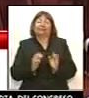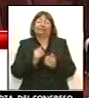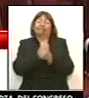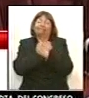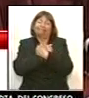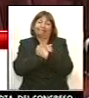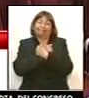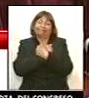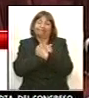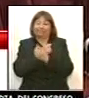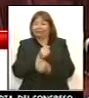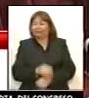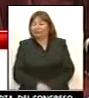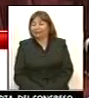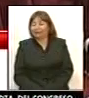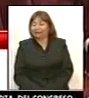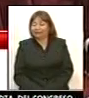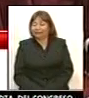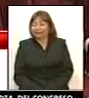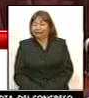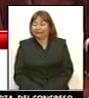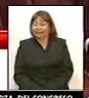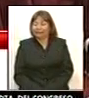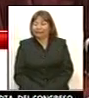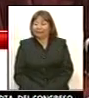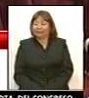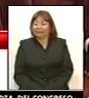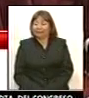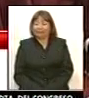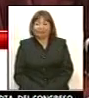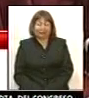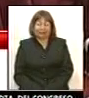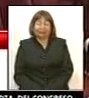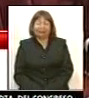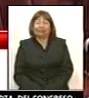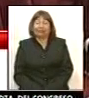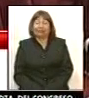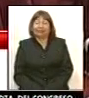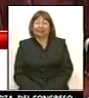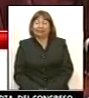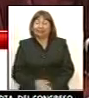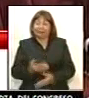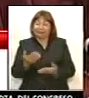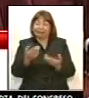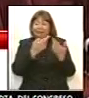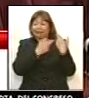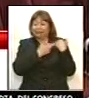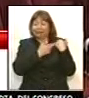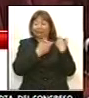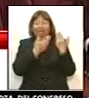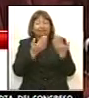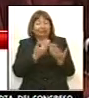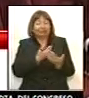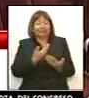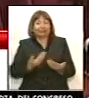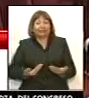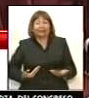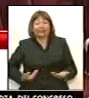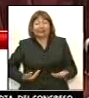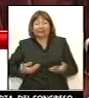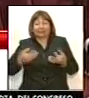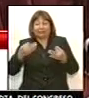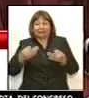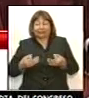el congresista Víctor, es la responsabilidad del gobierno, y él